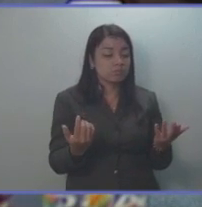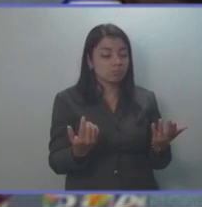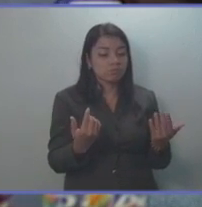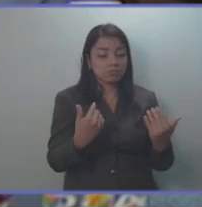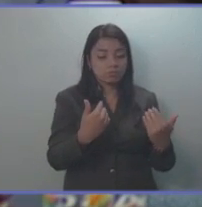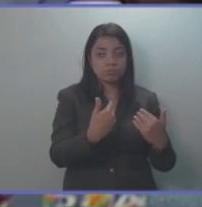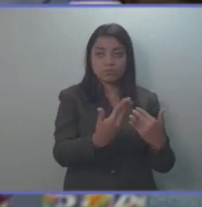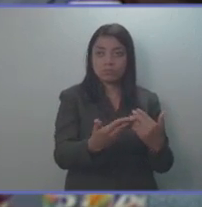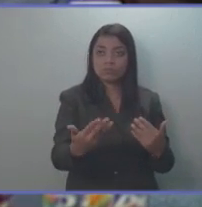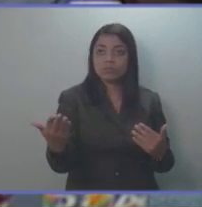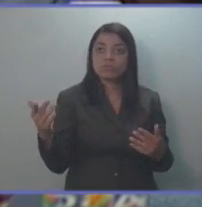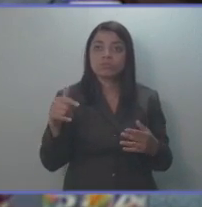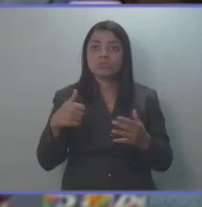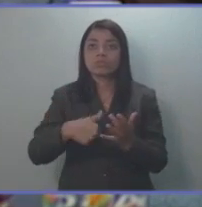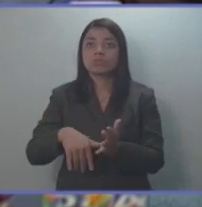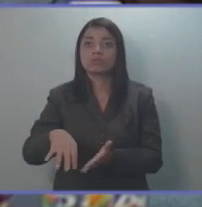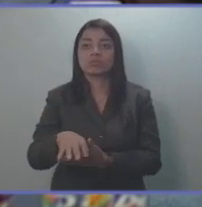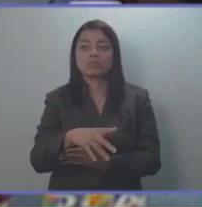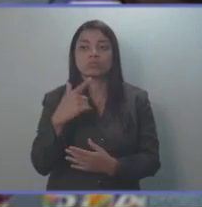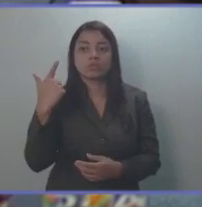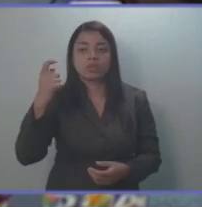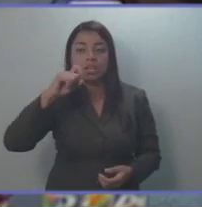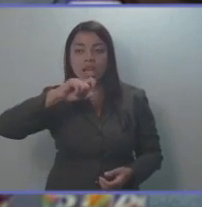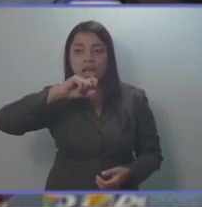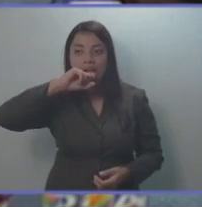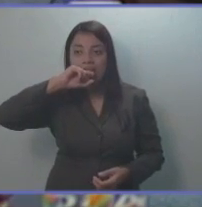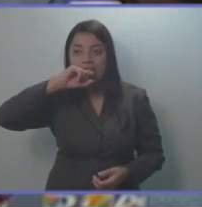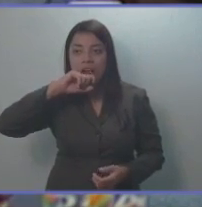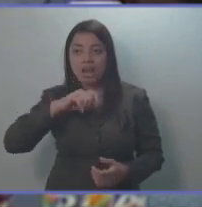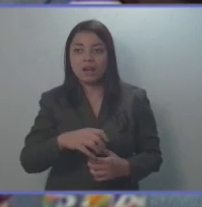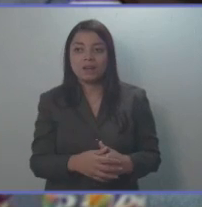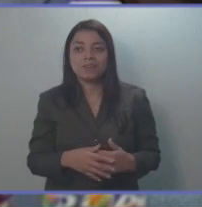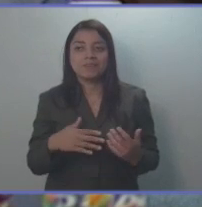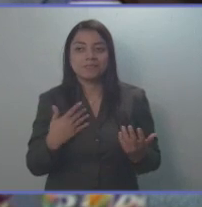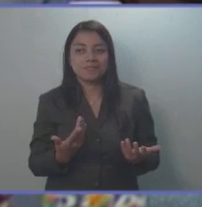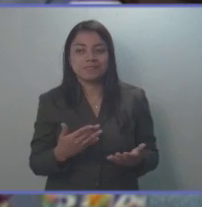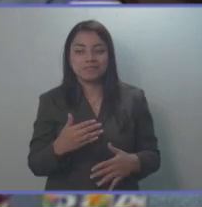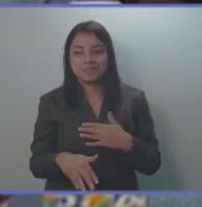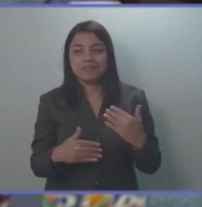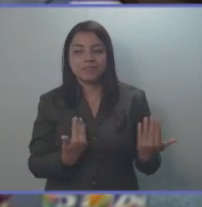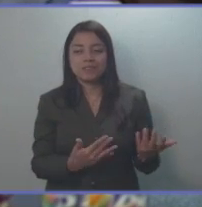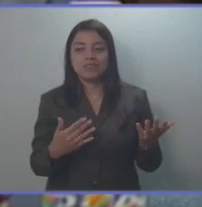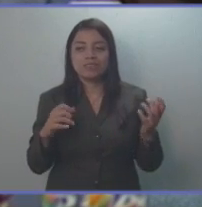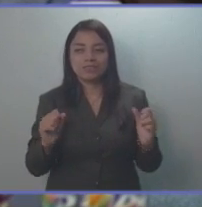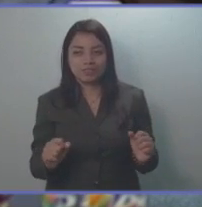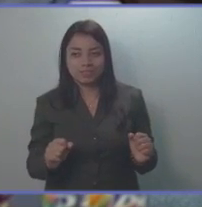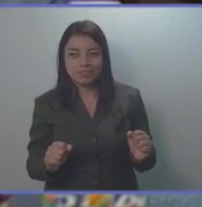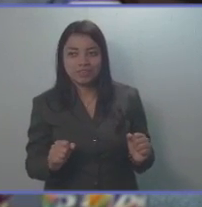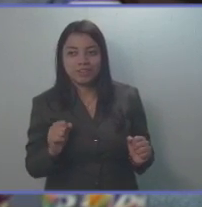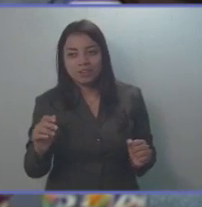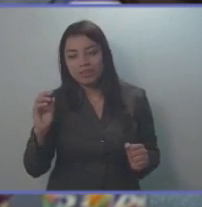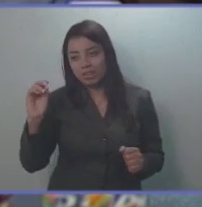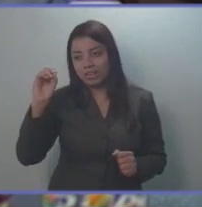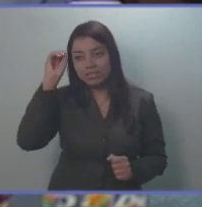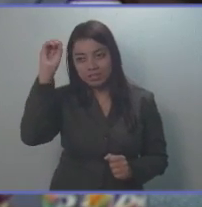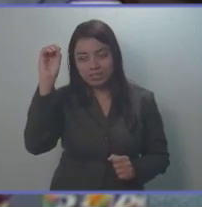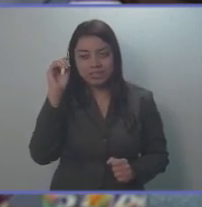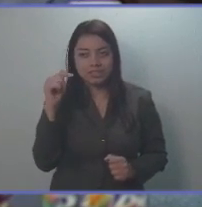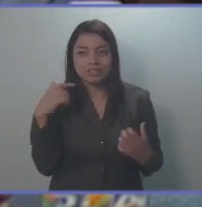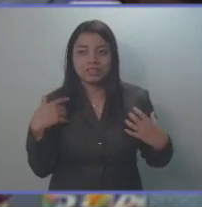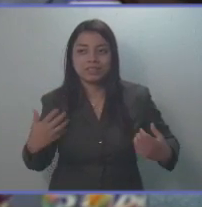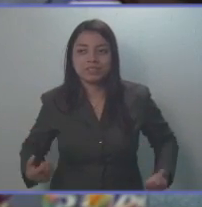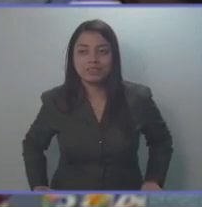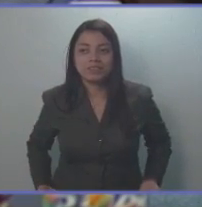distribuido en los municipios de extrema pobreza. Como lo repito, lamentamos la posición del gobierno, más